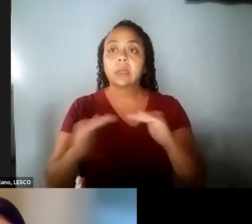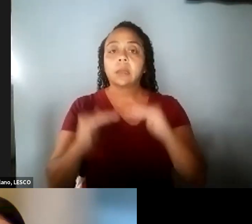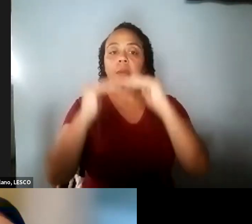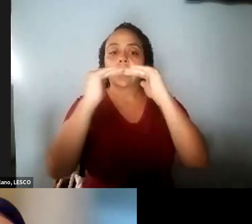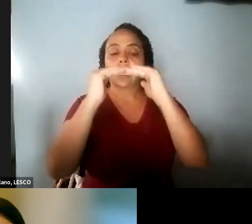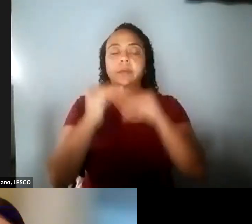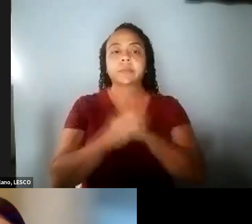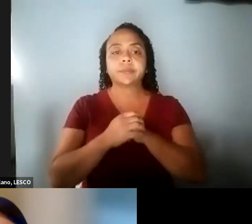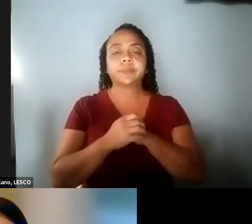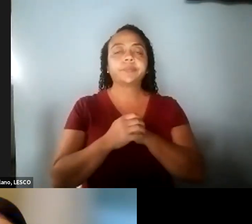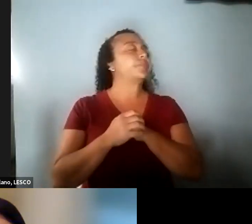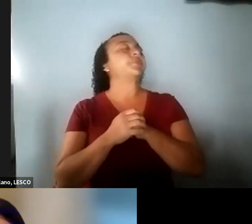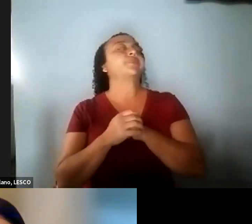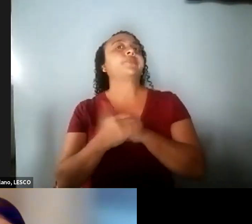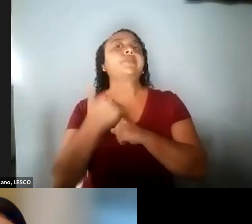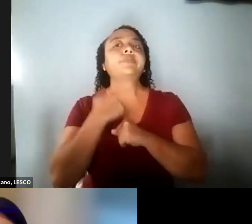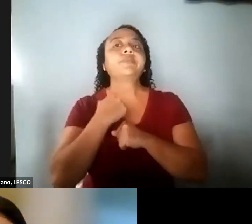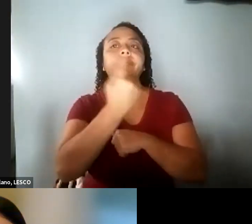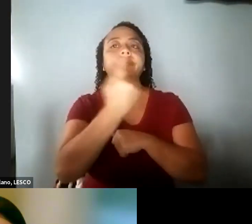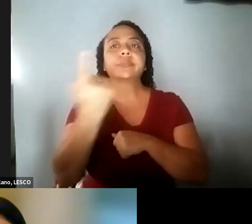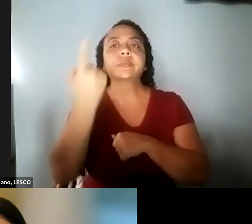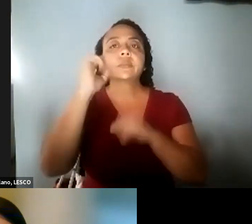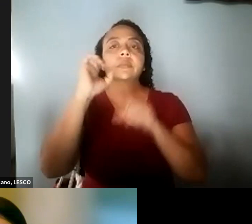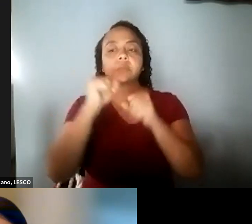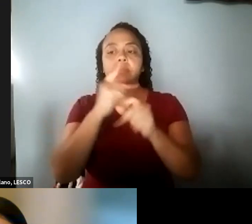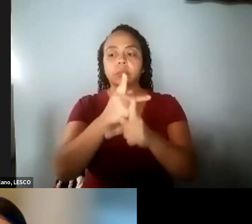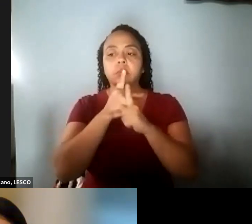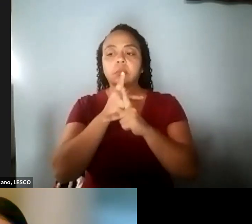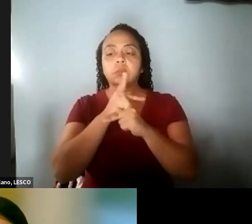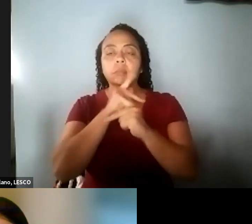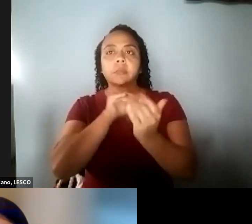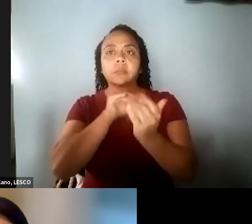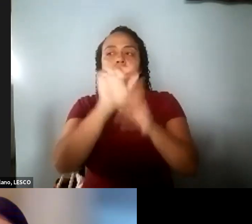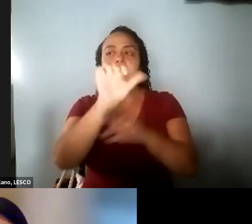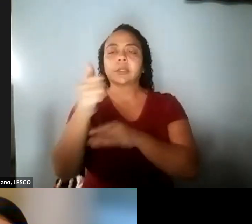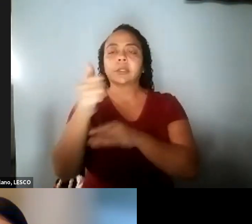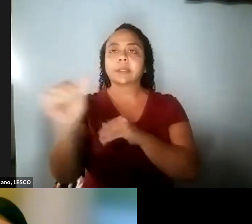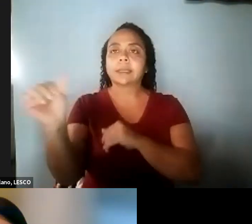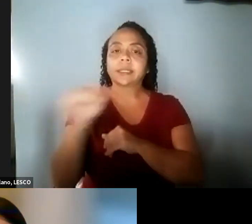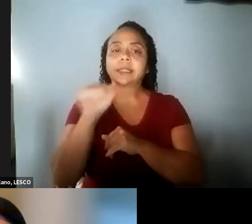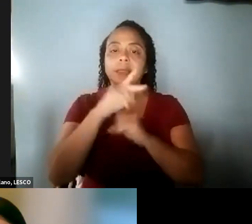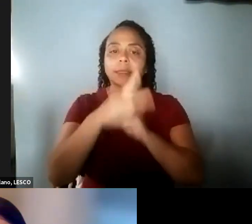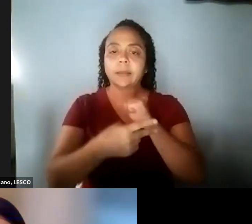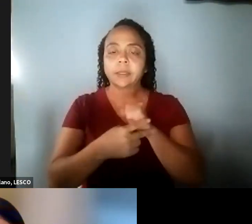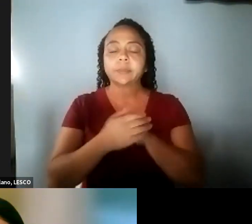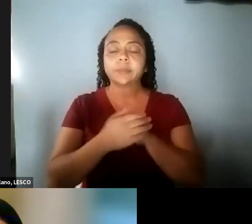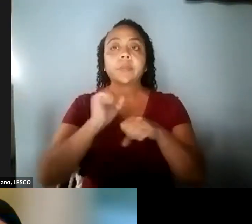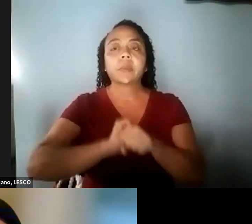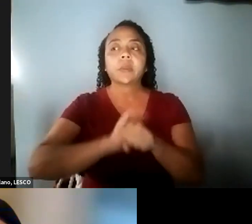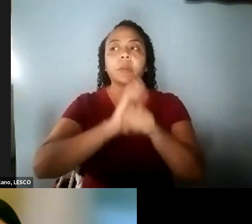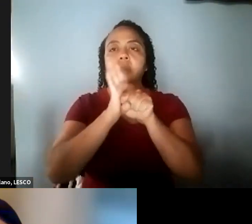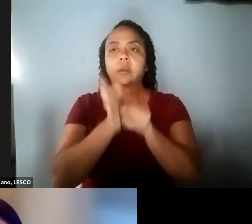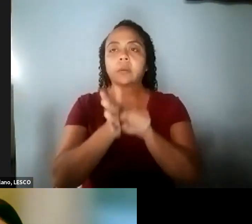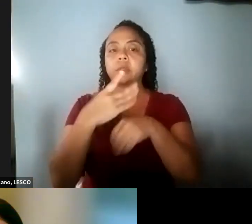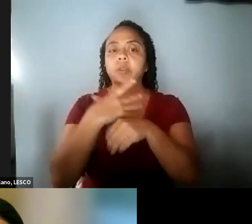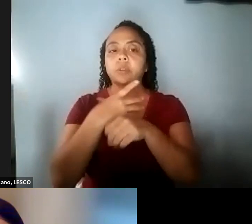redundancia que maneja cada uno de ellos para prepararlos ante las demás amenazas en esta ocasión el 19 nos hizo